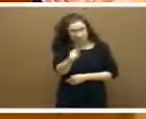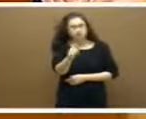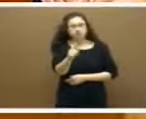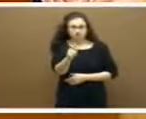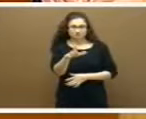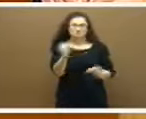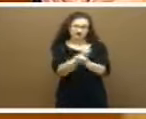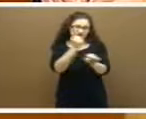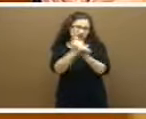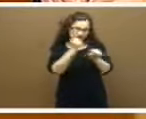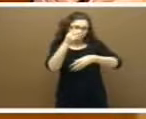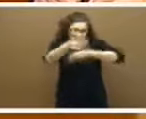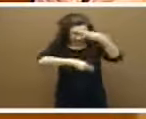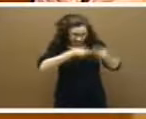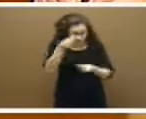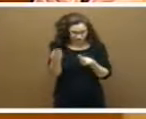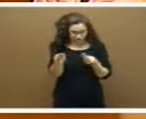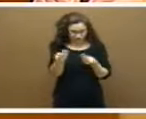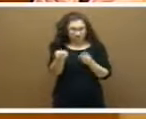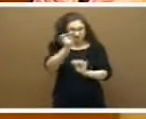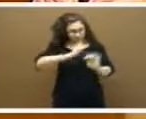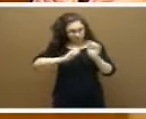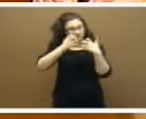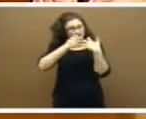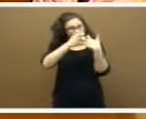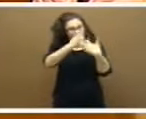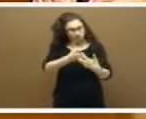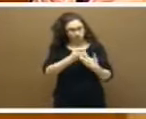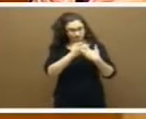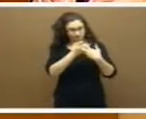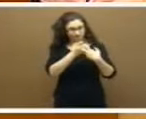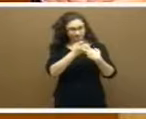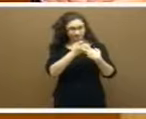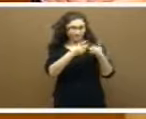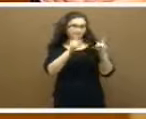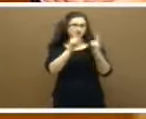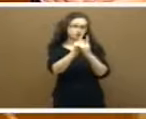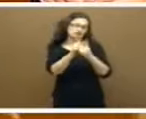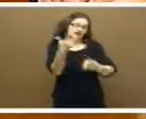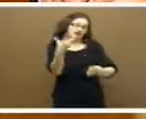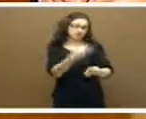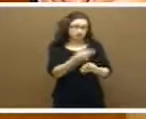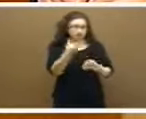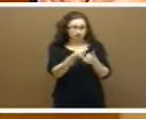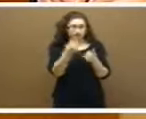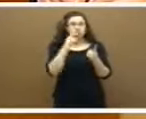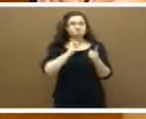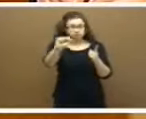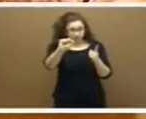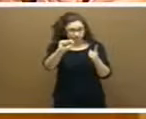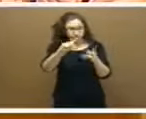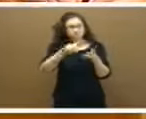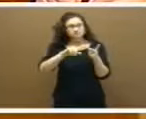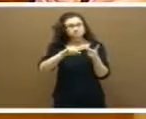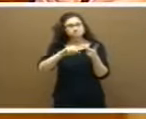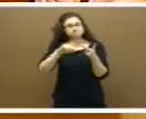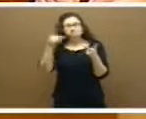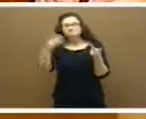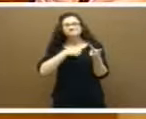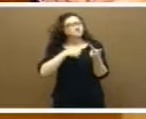aceptable labor que realiza esa asociación de lucha contra la drogadicción, que no me salía, no